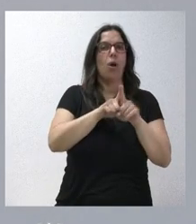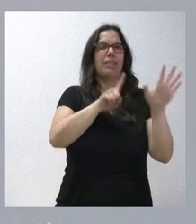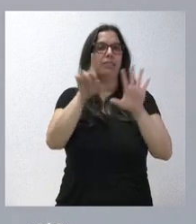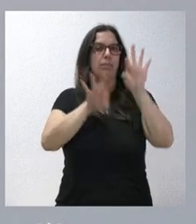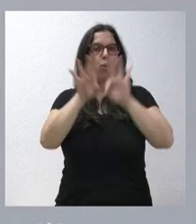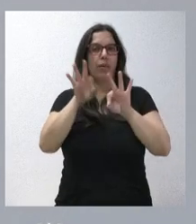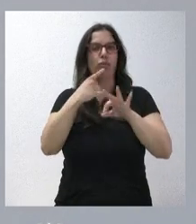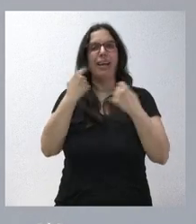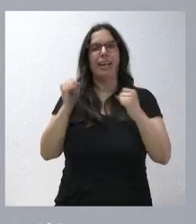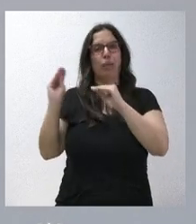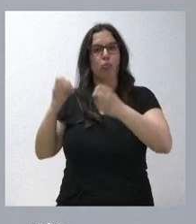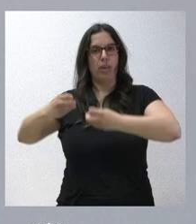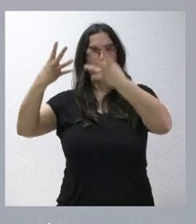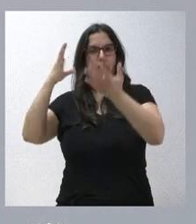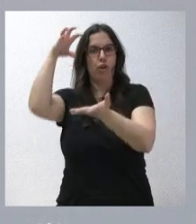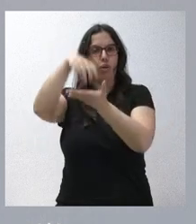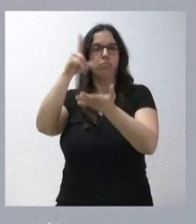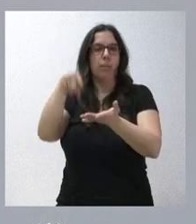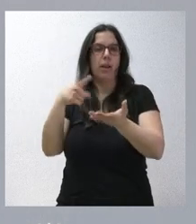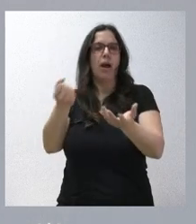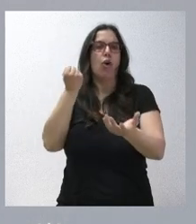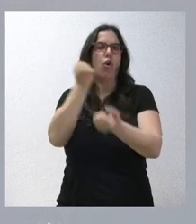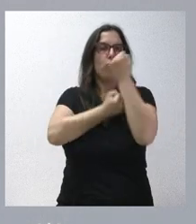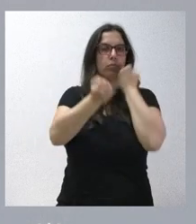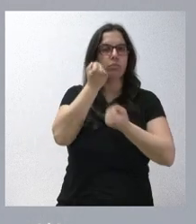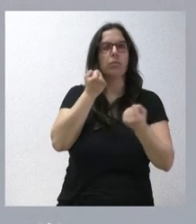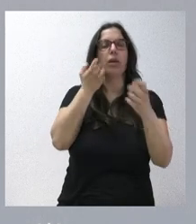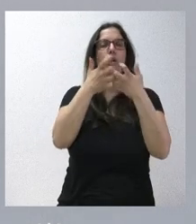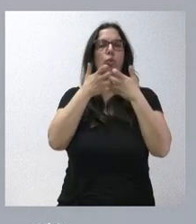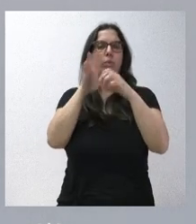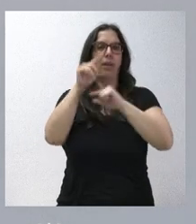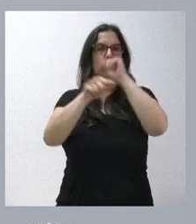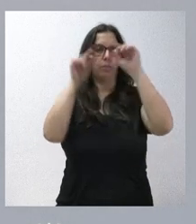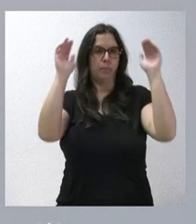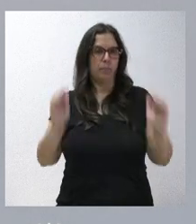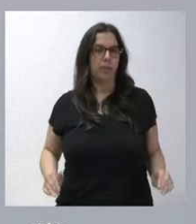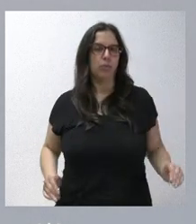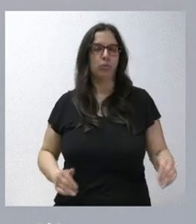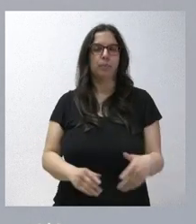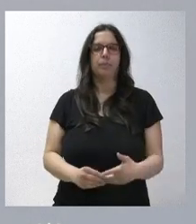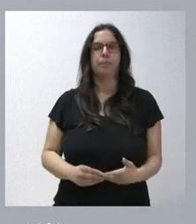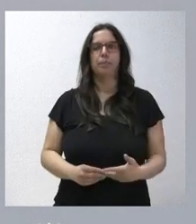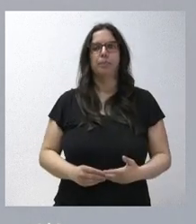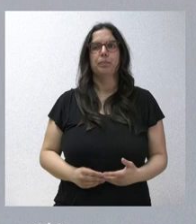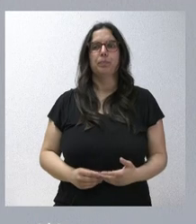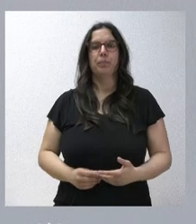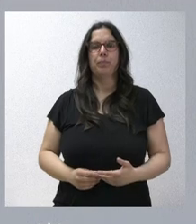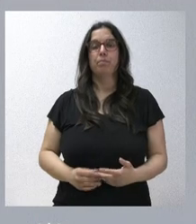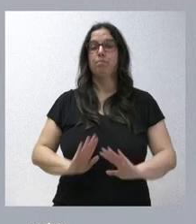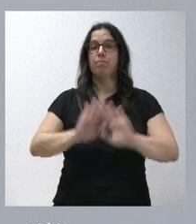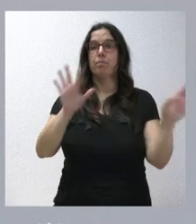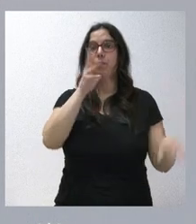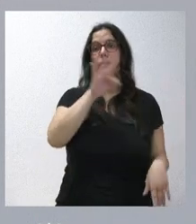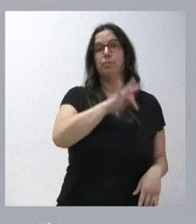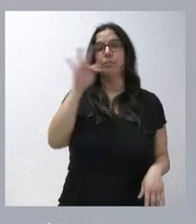edificio lo que contribuye sin lugar de dudas también al ahorro energético y la lucha contra las emisiones de gases de efecto invernadero y sin más cedo